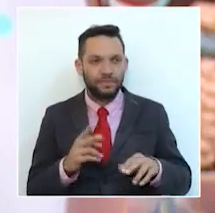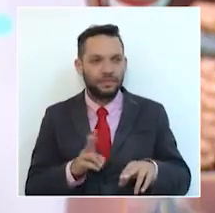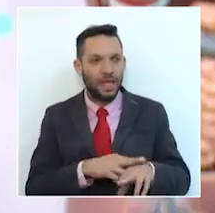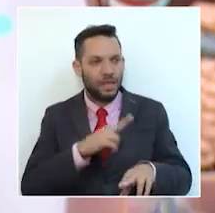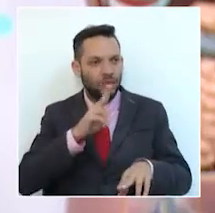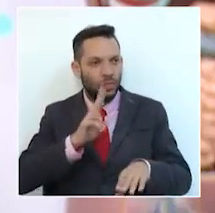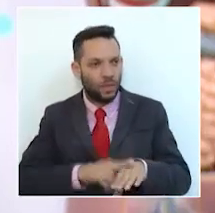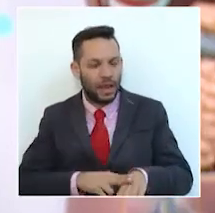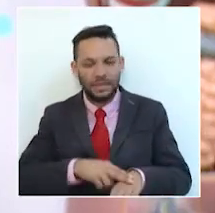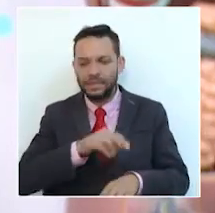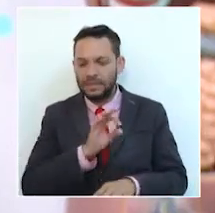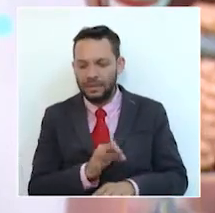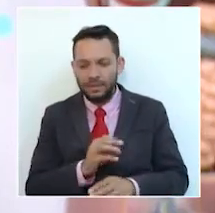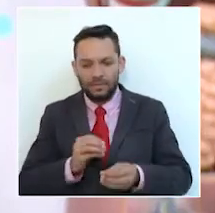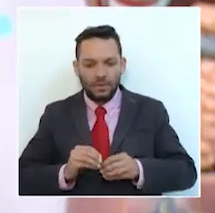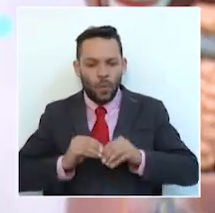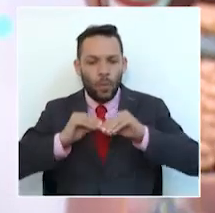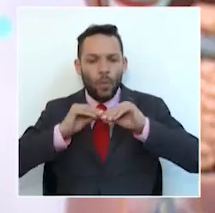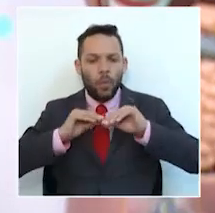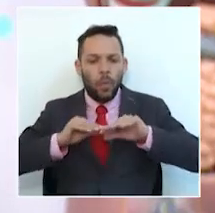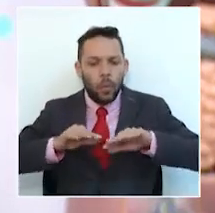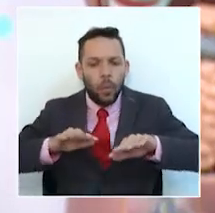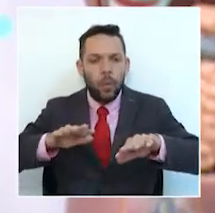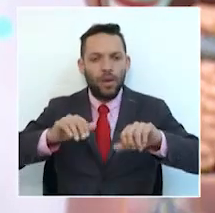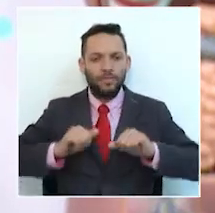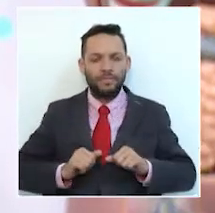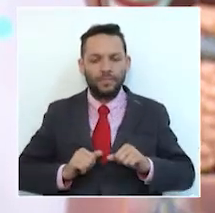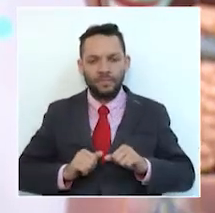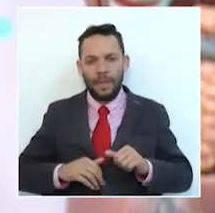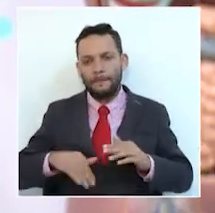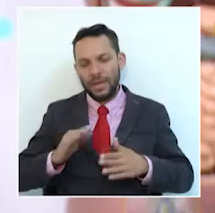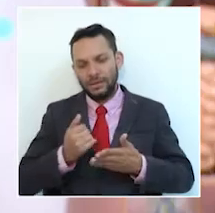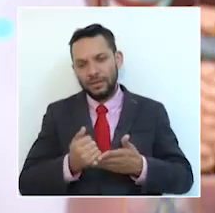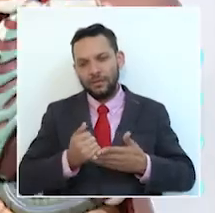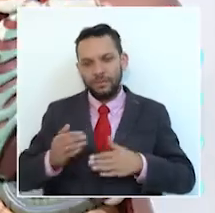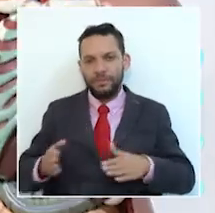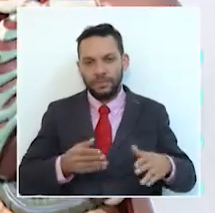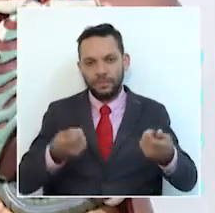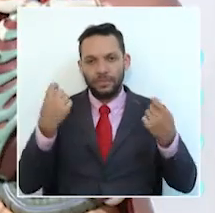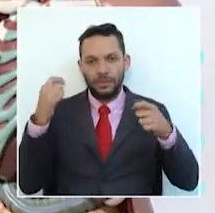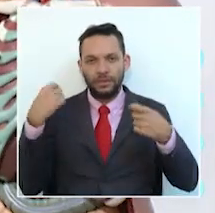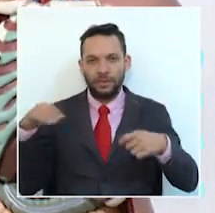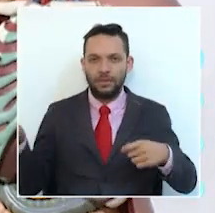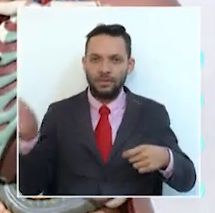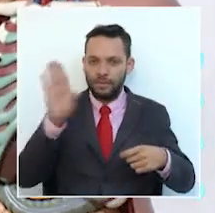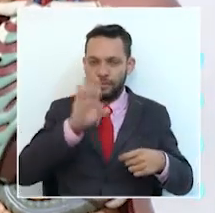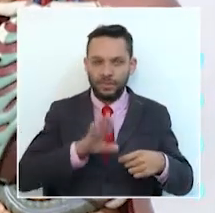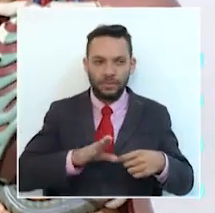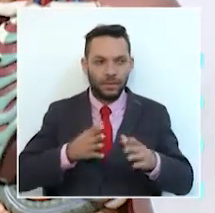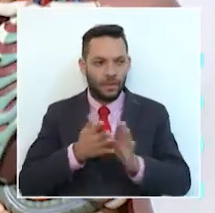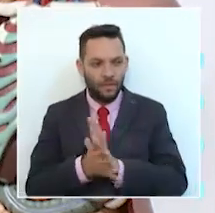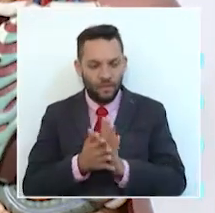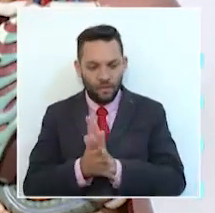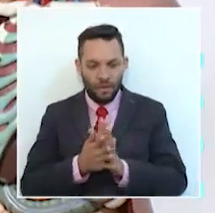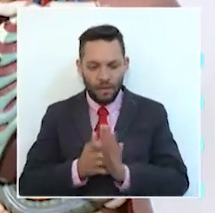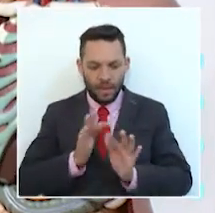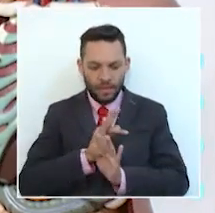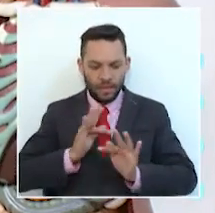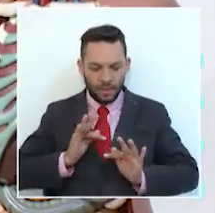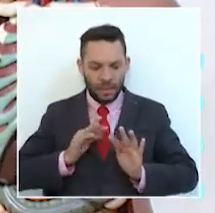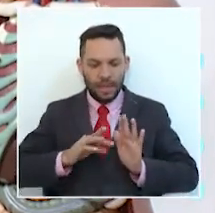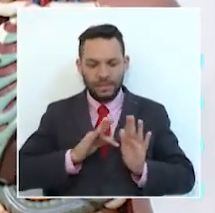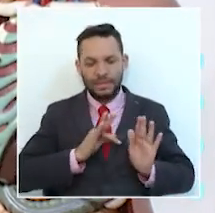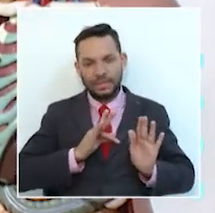yo digo siempre lo mismo muy sencillo y natural a veces menos es más cierto vamos a ir a este corte comerciales para que hablemos de todas las técnicas naturales